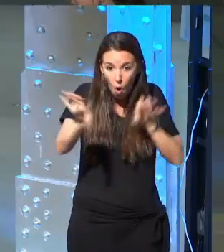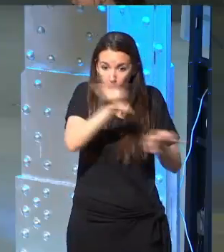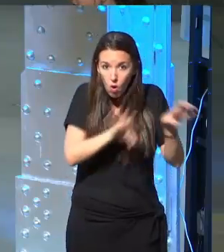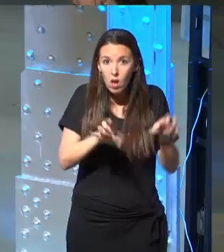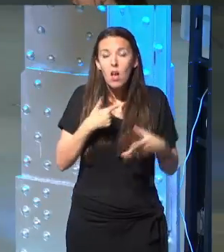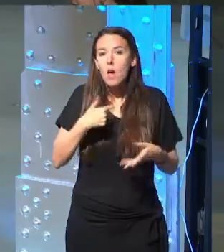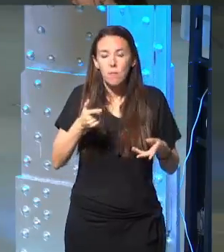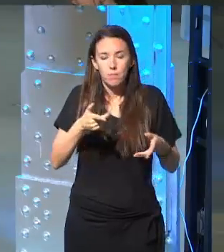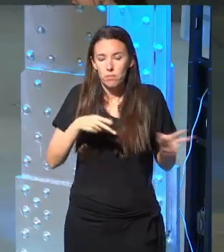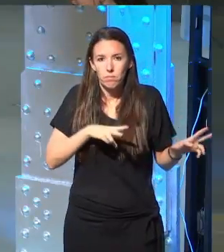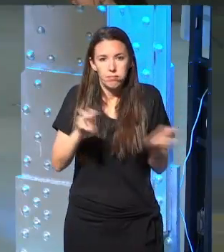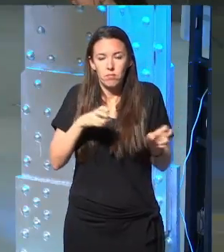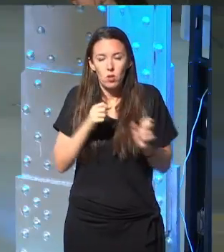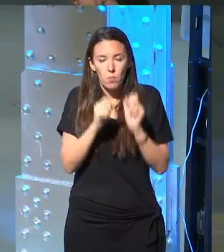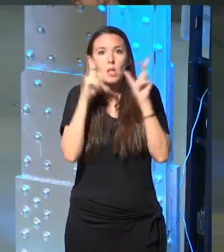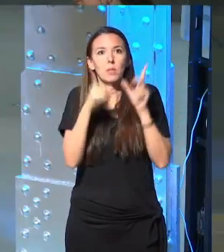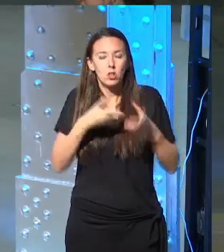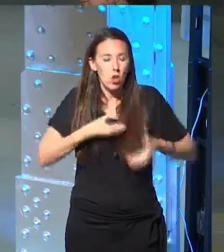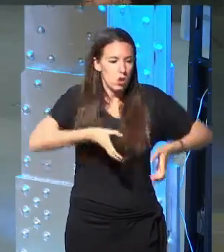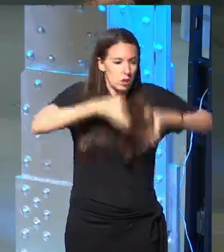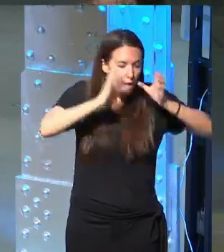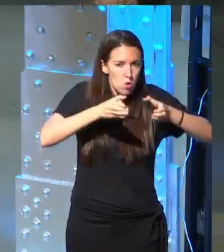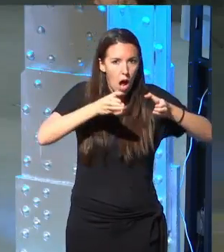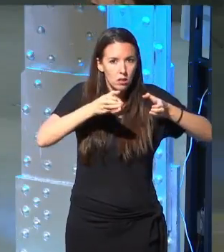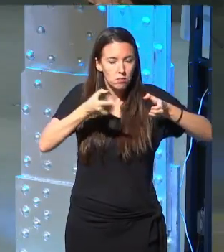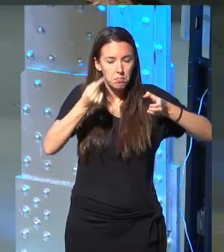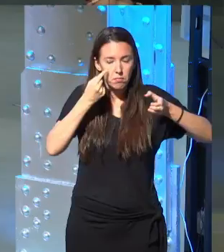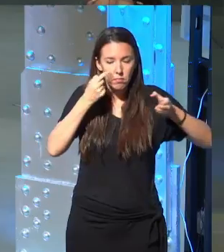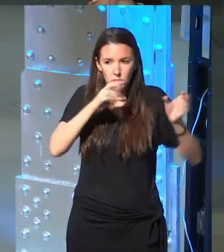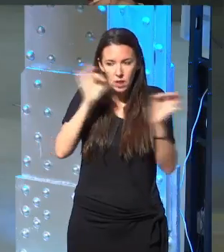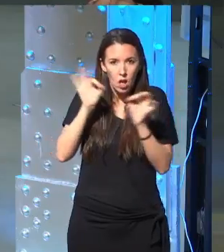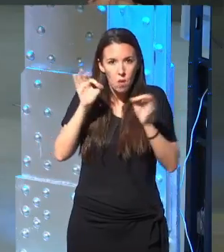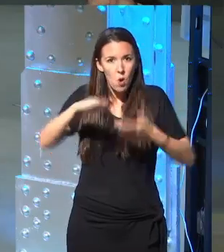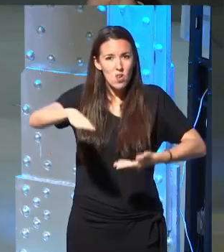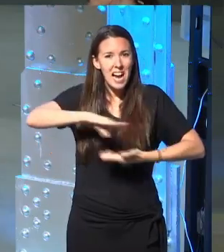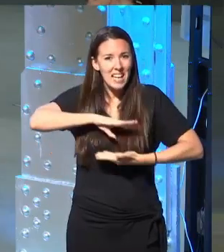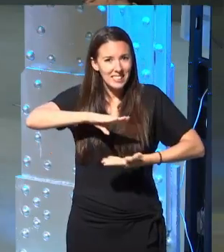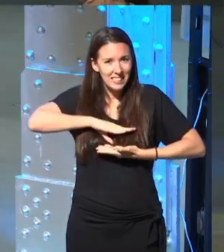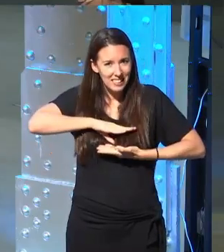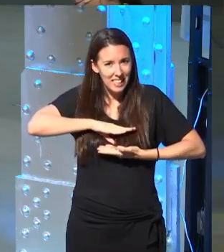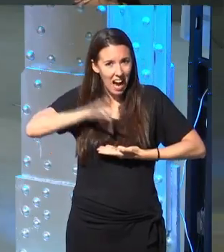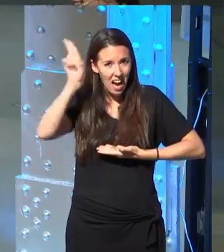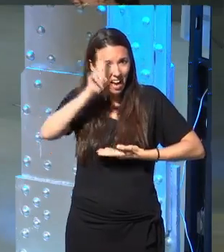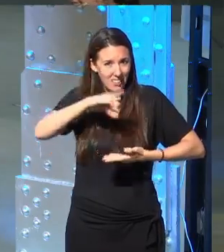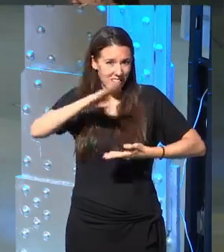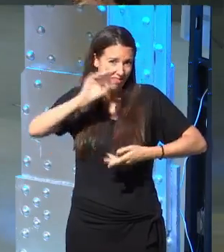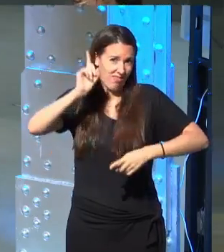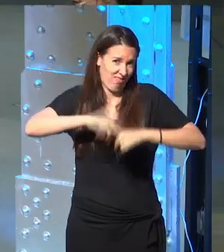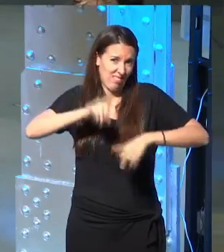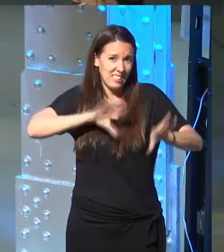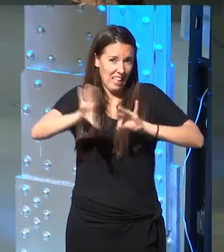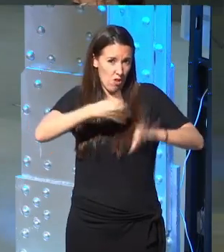giro fue cuando me desperté y estaba desayunando y de repente veo... que Iker Casillas, ex portero de la